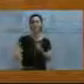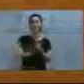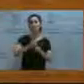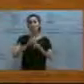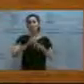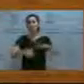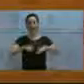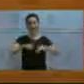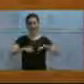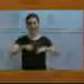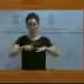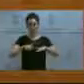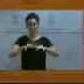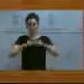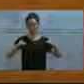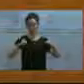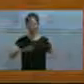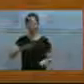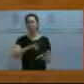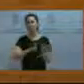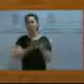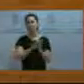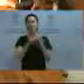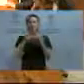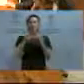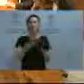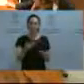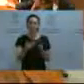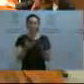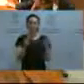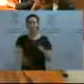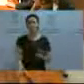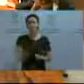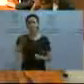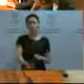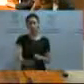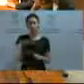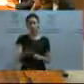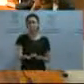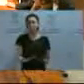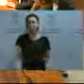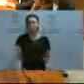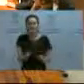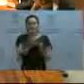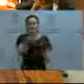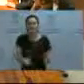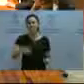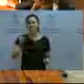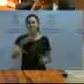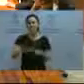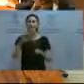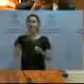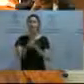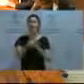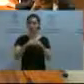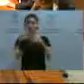equilibrio que consagra la Constitución. Es un asunto capital, ya que es la única manera de evitar desigualdades. En